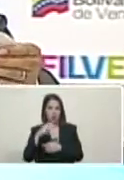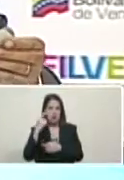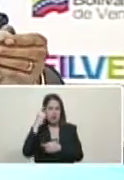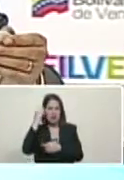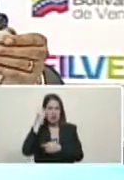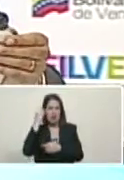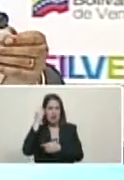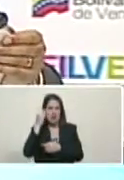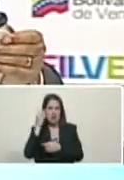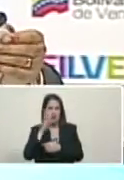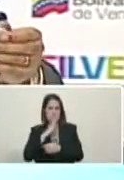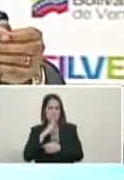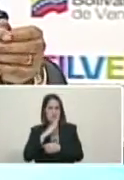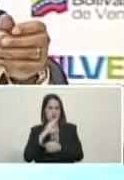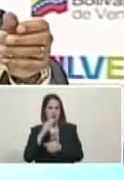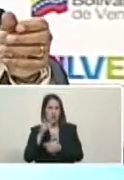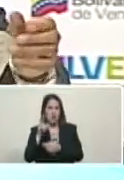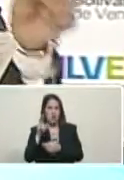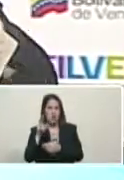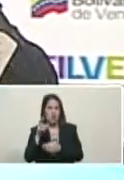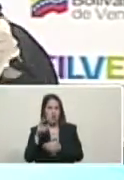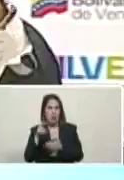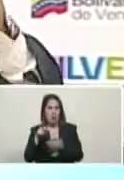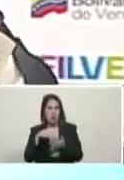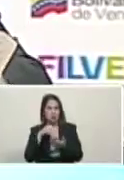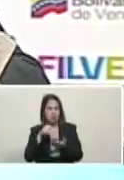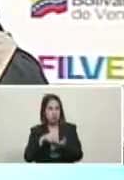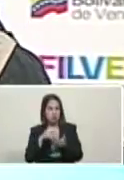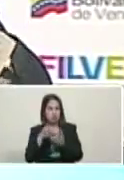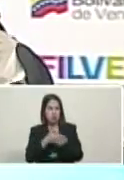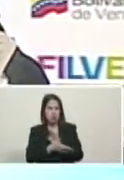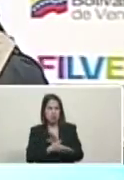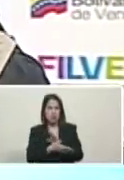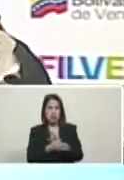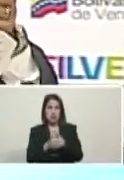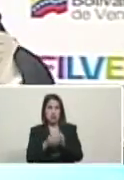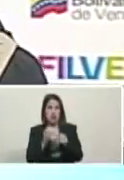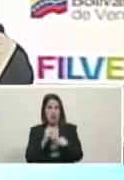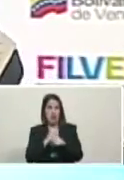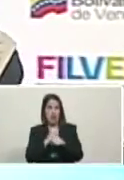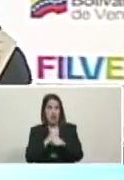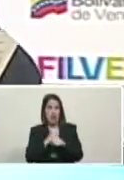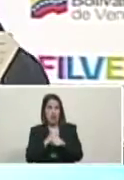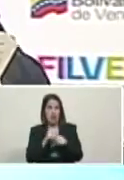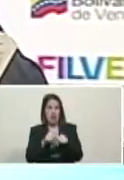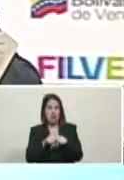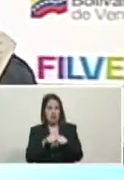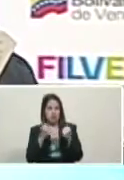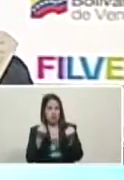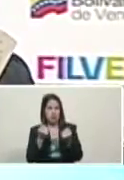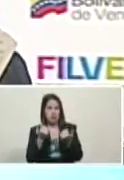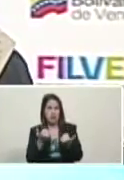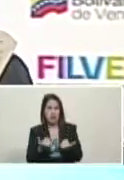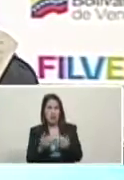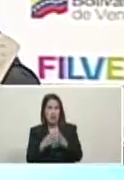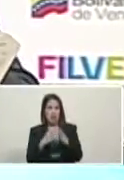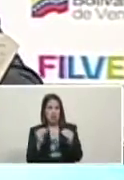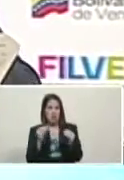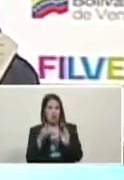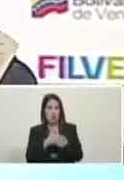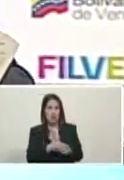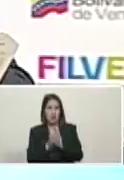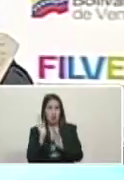Monetario Internacional, que lo primero que hace es acabar con la inversión en la cultura, en la educación. Fíjense ustedes, en